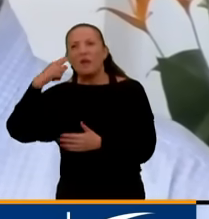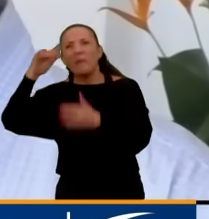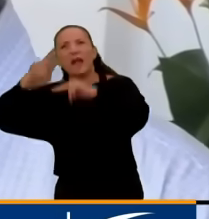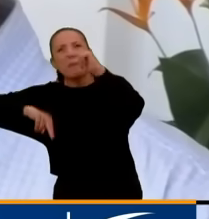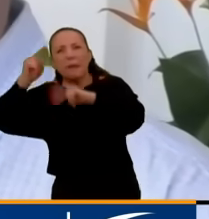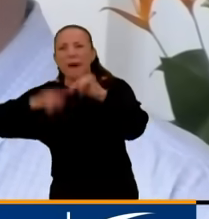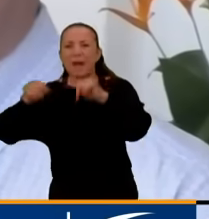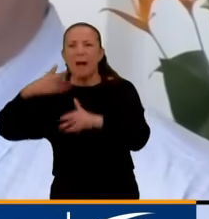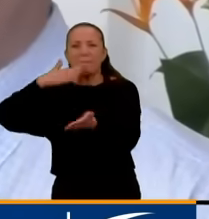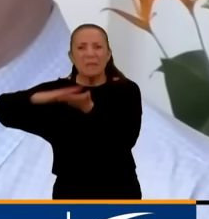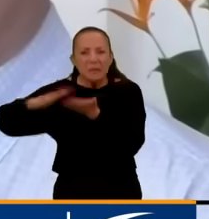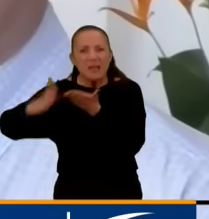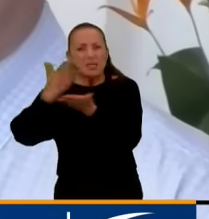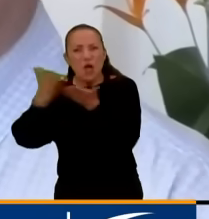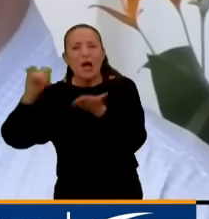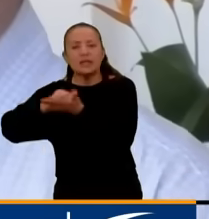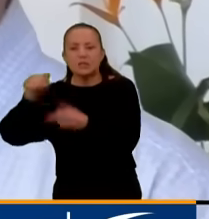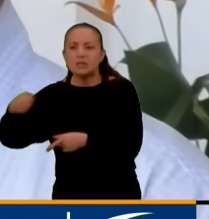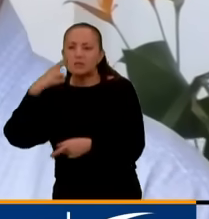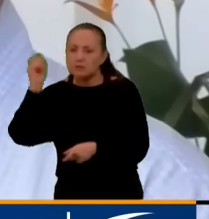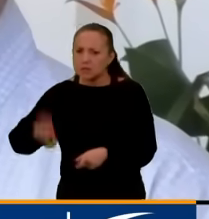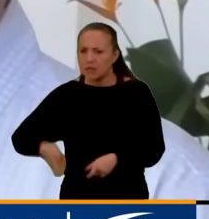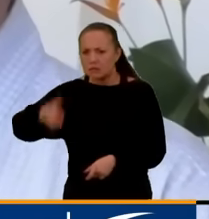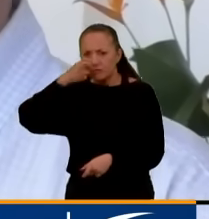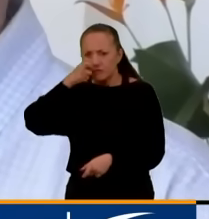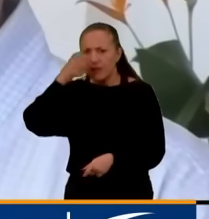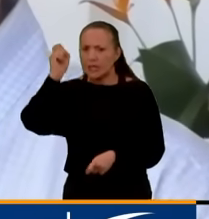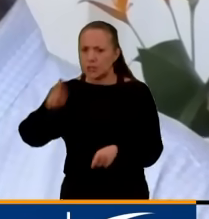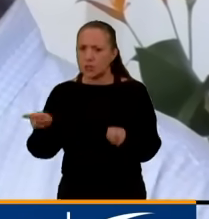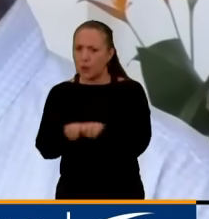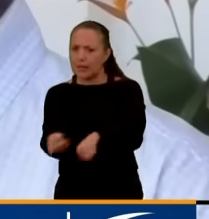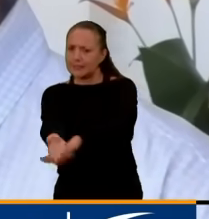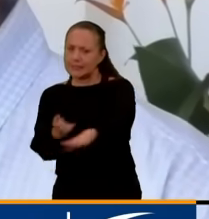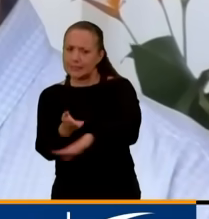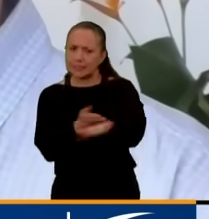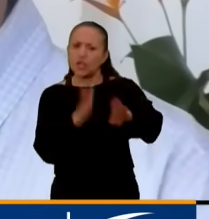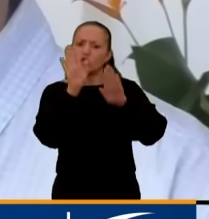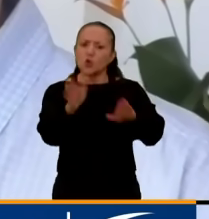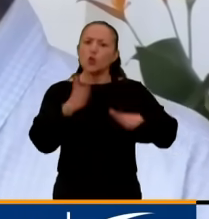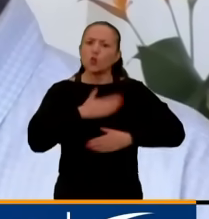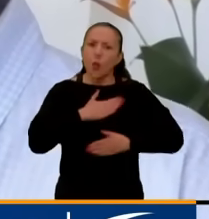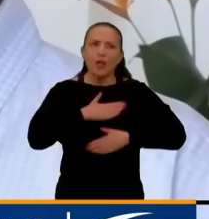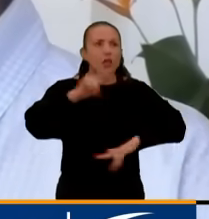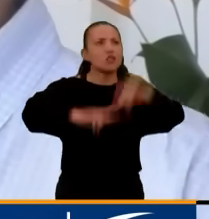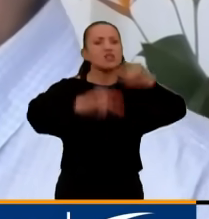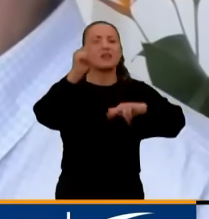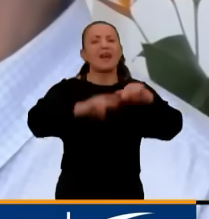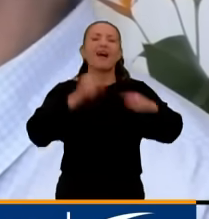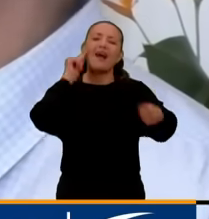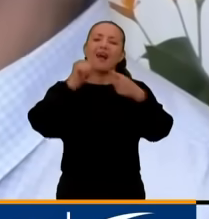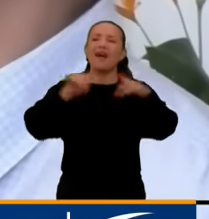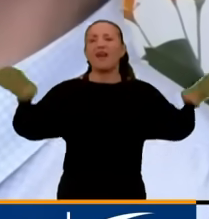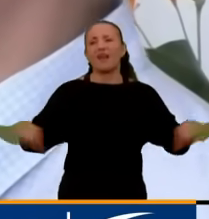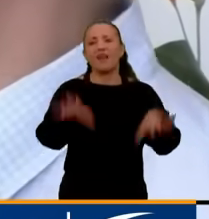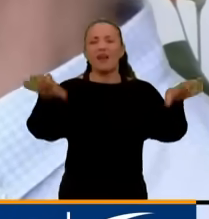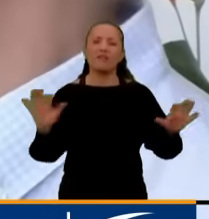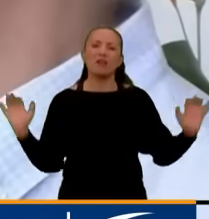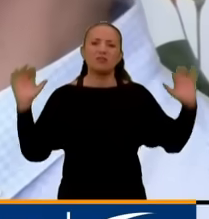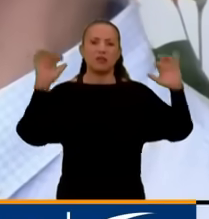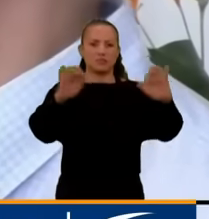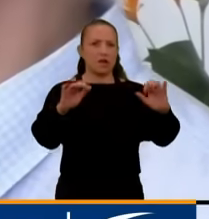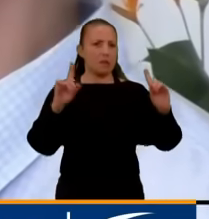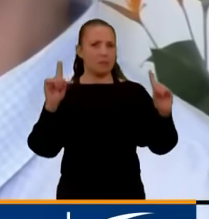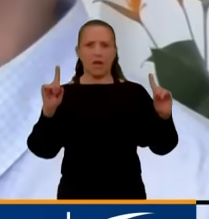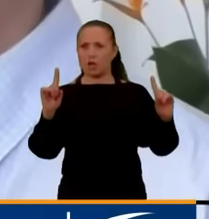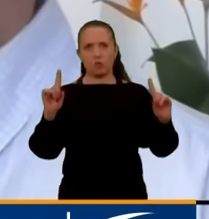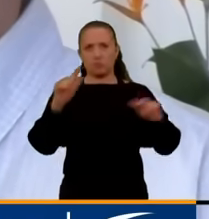a poner en cintura a los propietarios de estas instalaciones que la utilizan para unos eventos por las cuales no